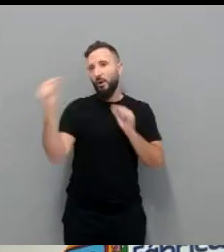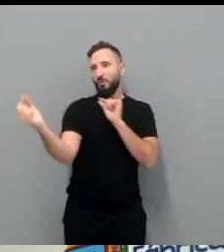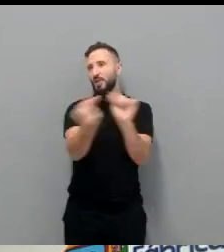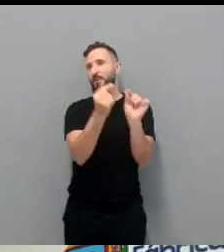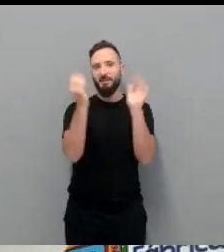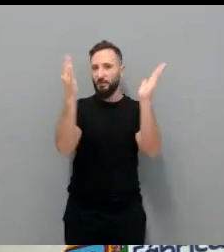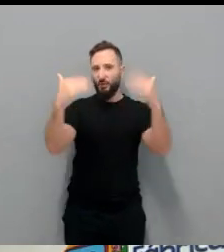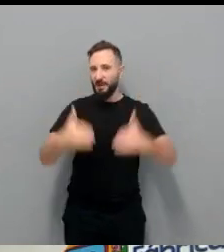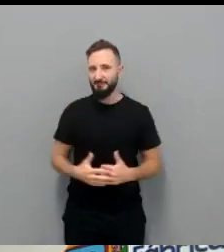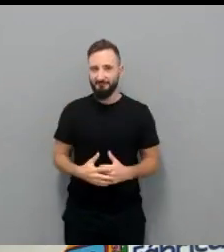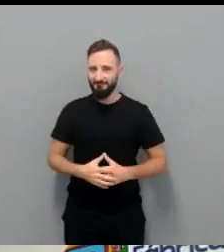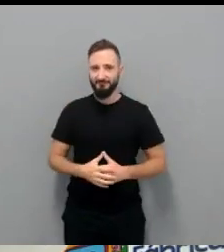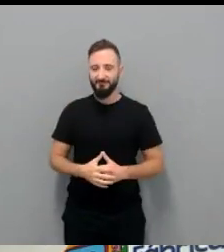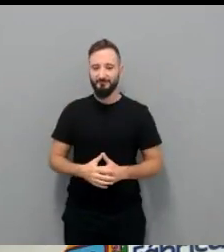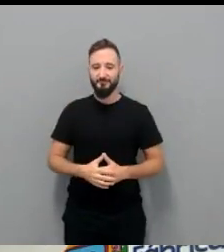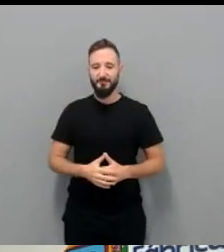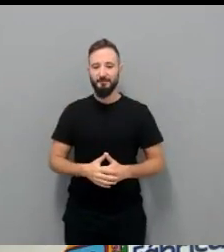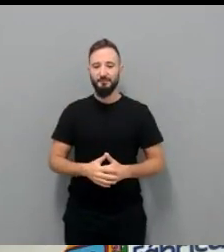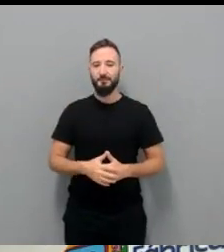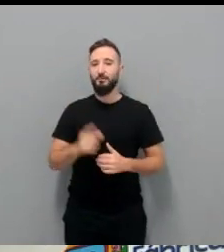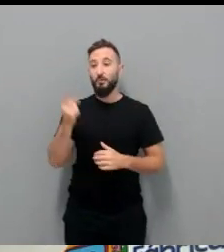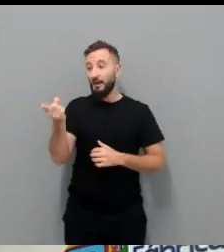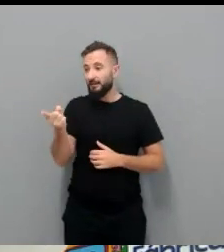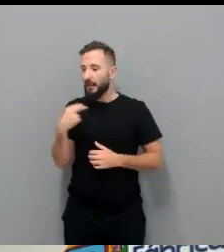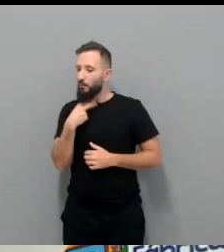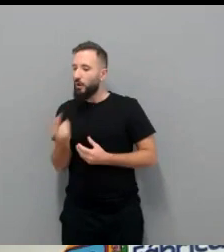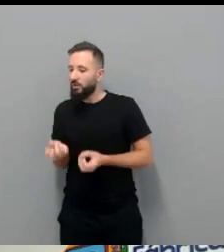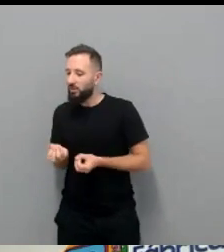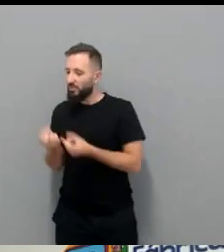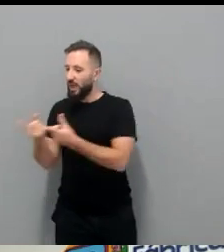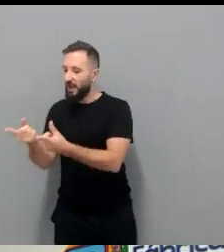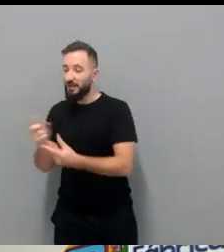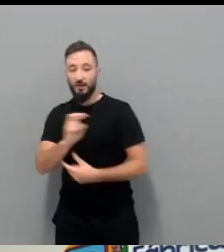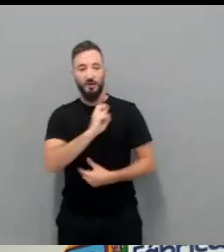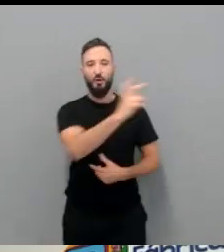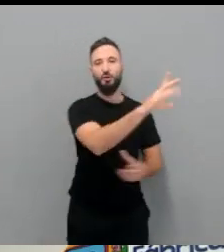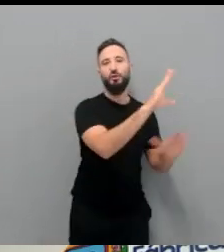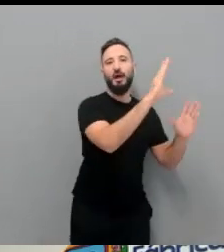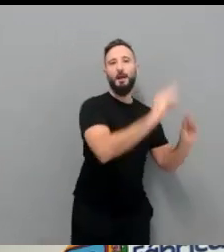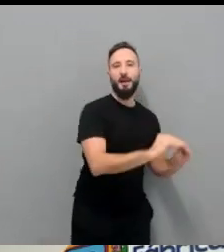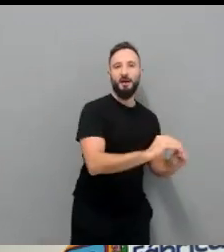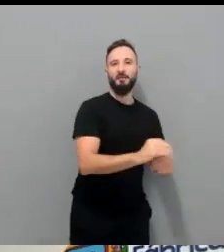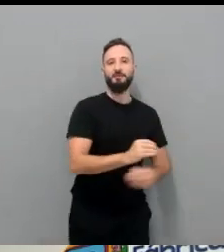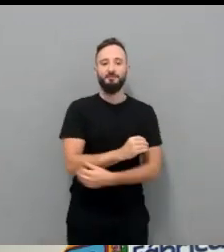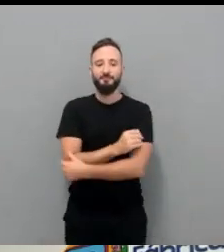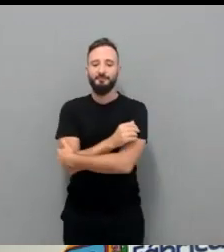sea, uno es dar voz y otro es quitarla.